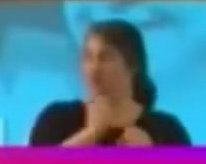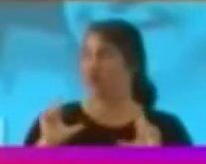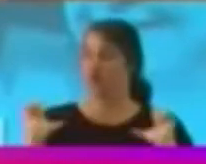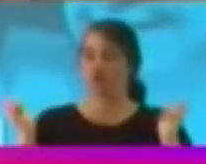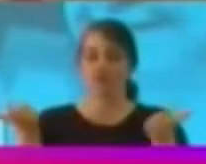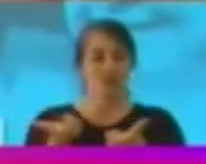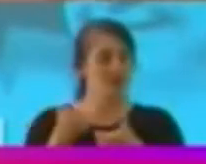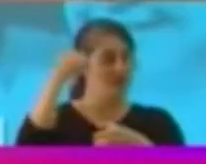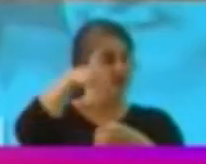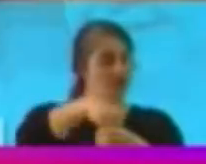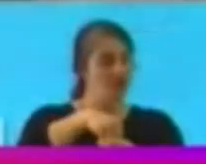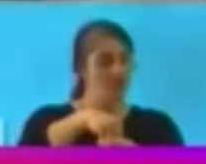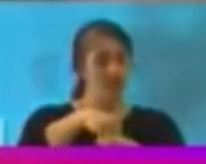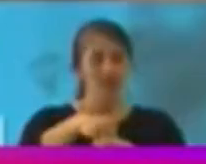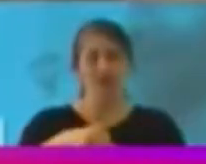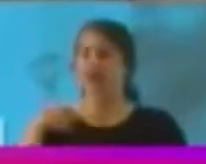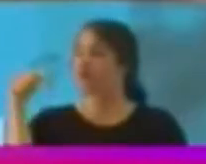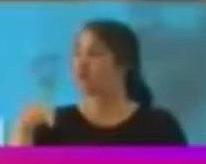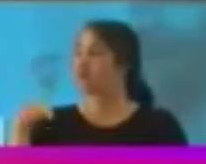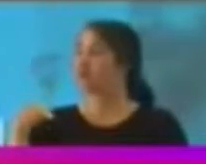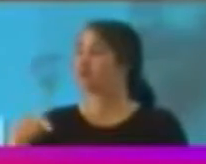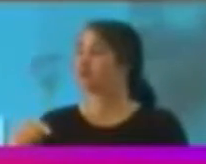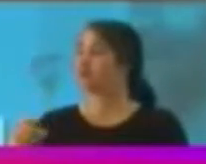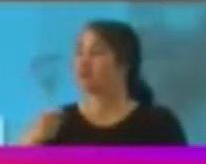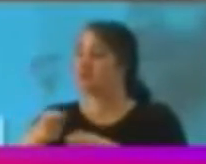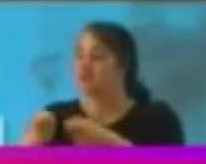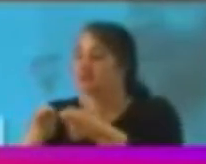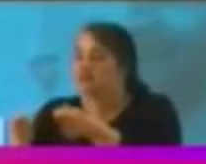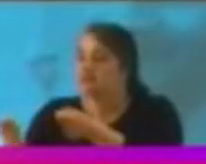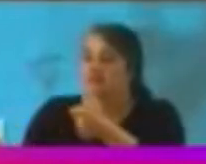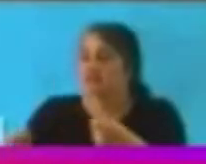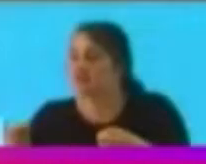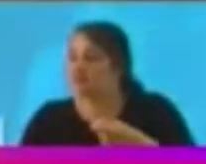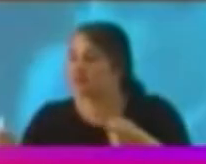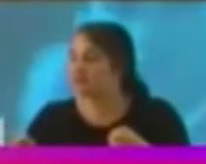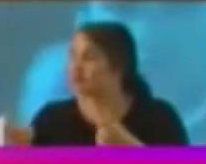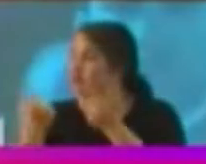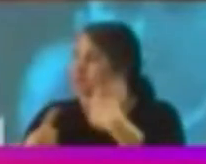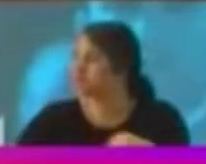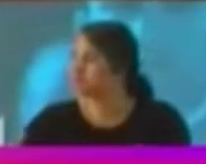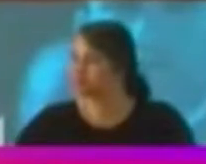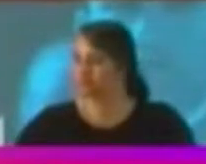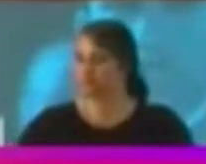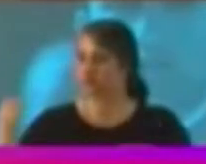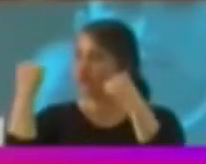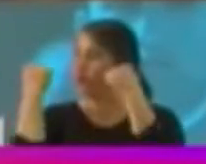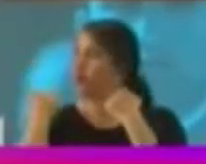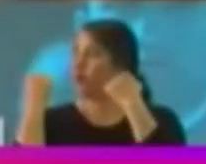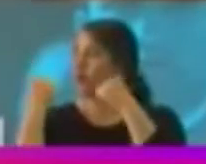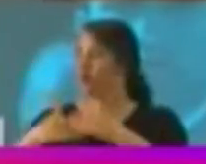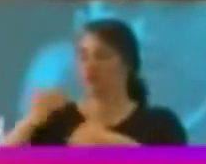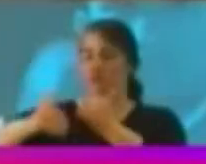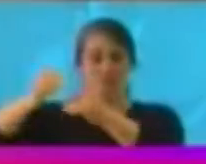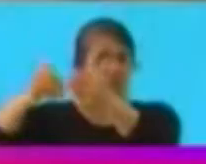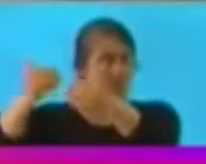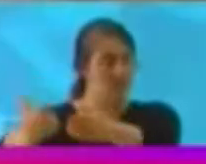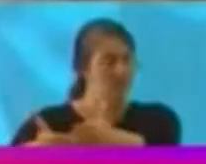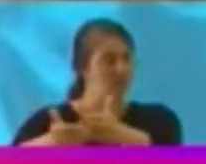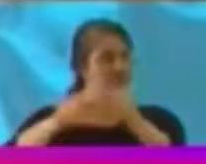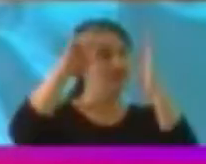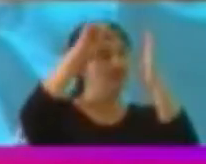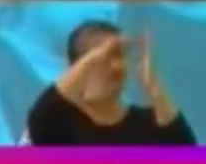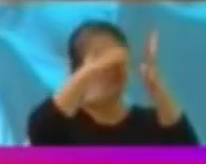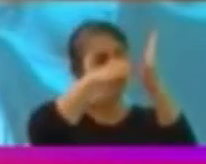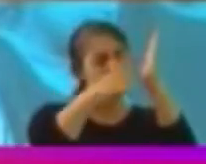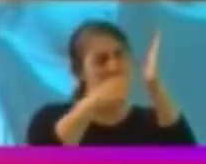calidad. Estos ejes enmarcan un conjunto de políticas en donde tienen que visualizarse, o